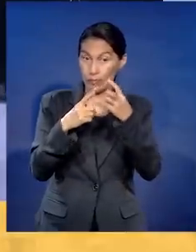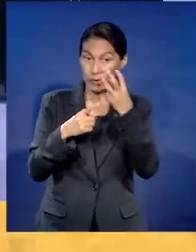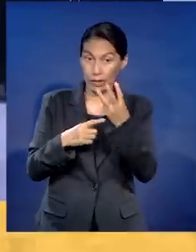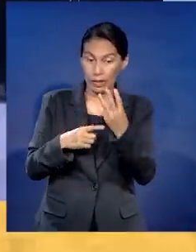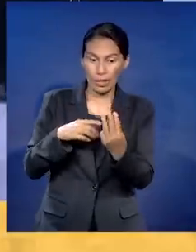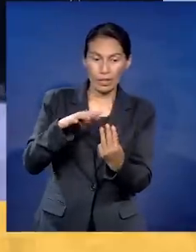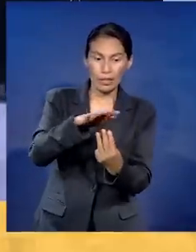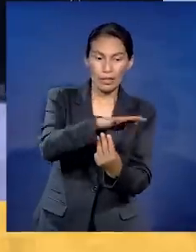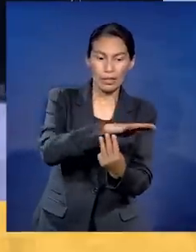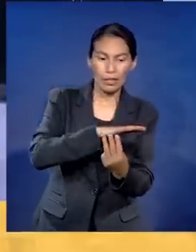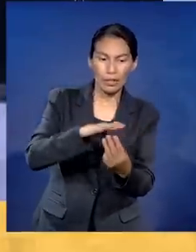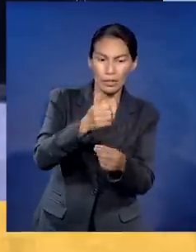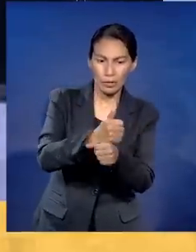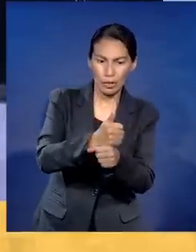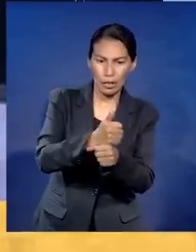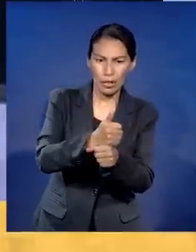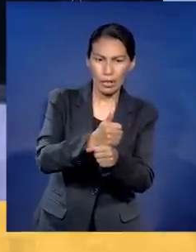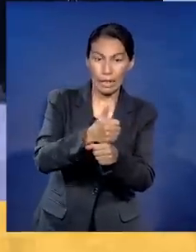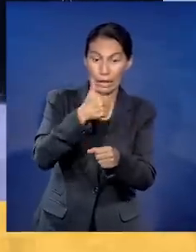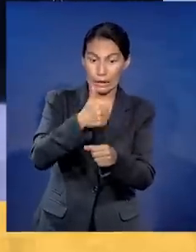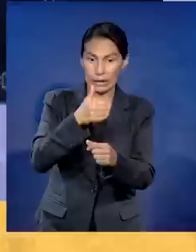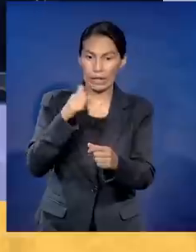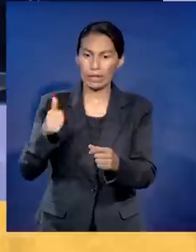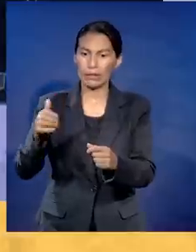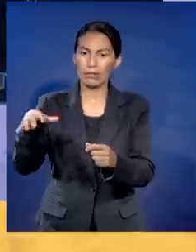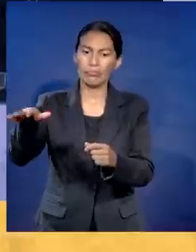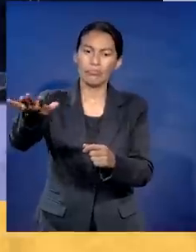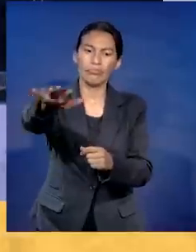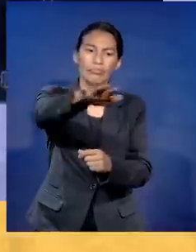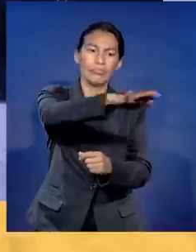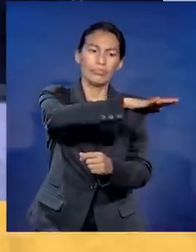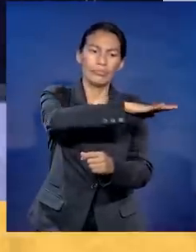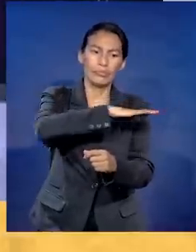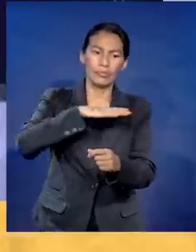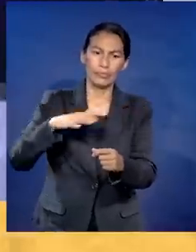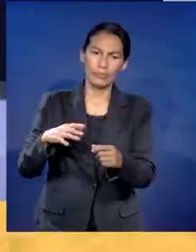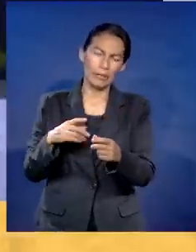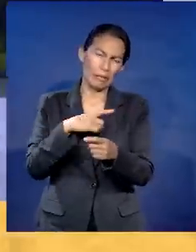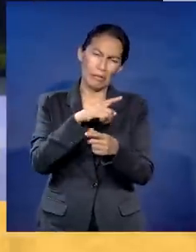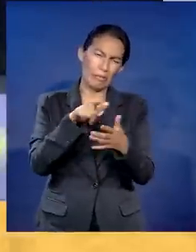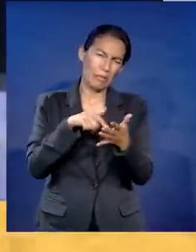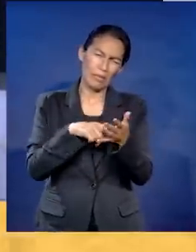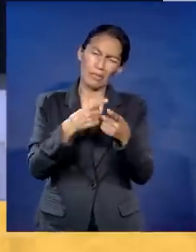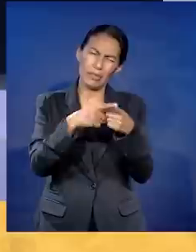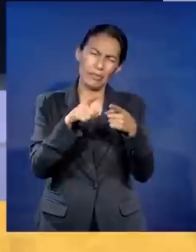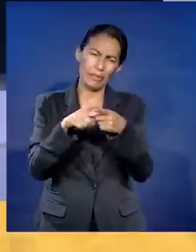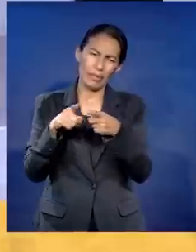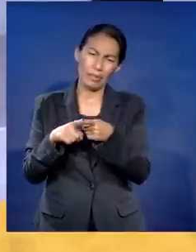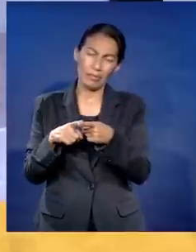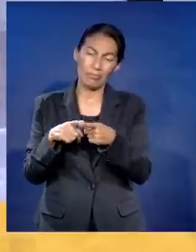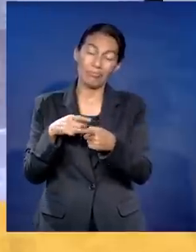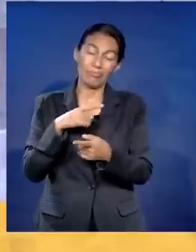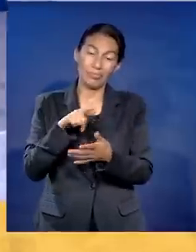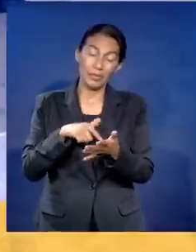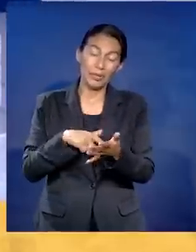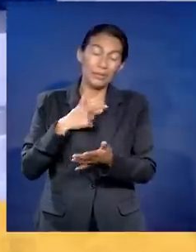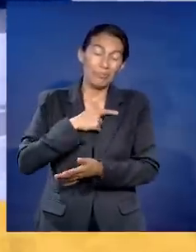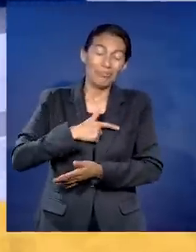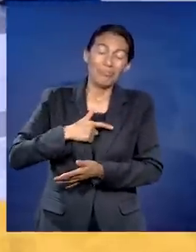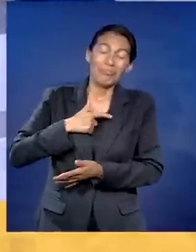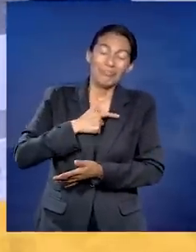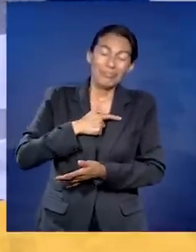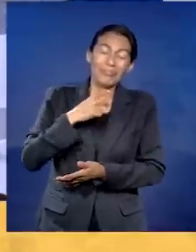Mante y 6 estaban regadas por varios lados, Jicotenca, Ocampo, Tamaulipas,